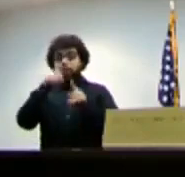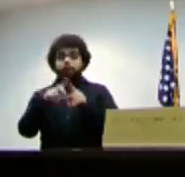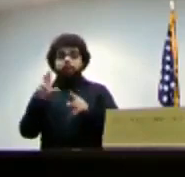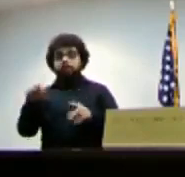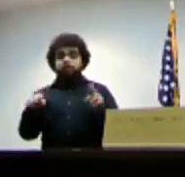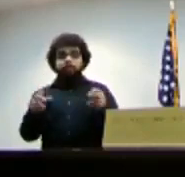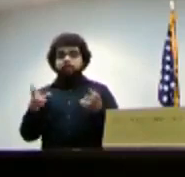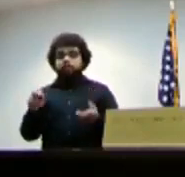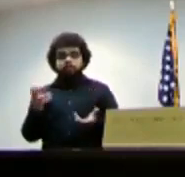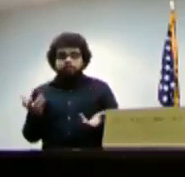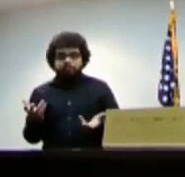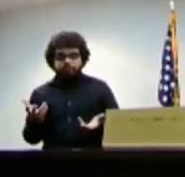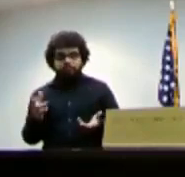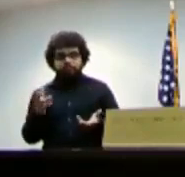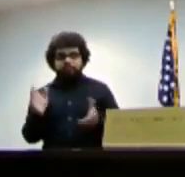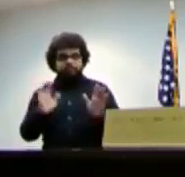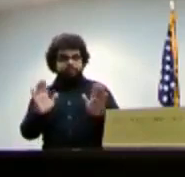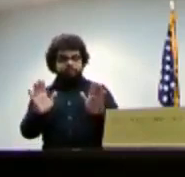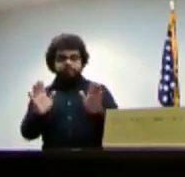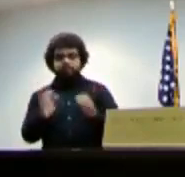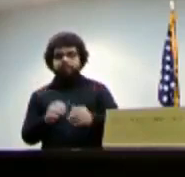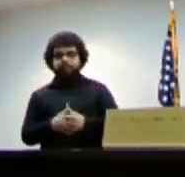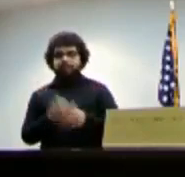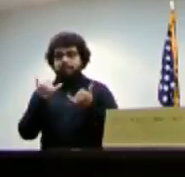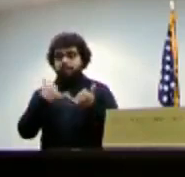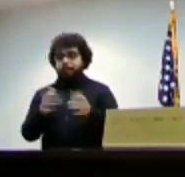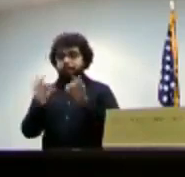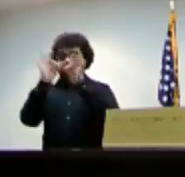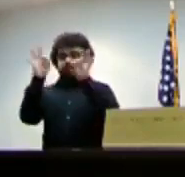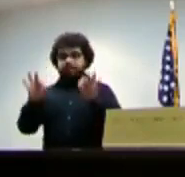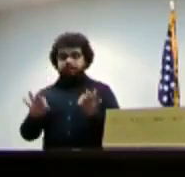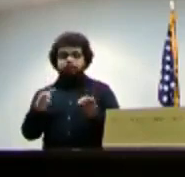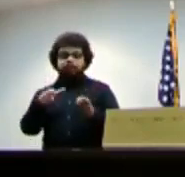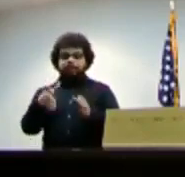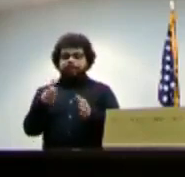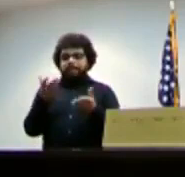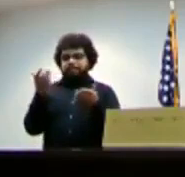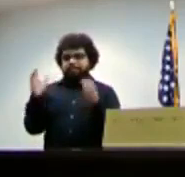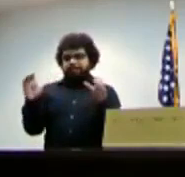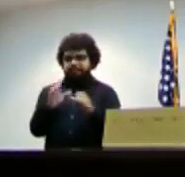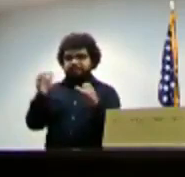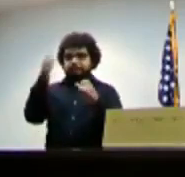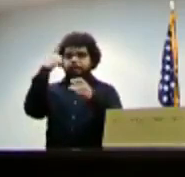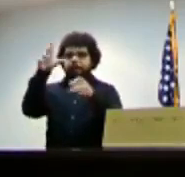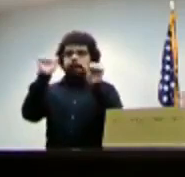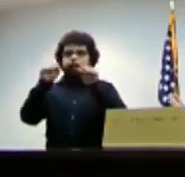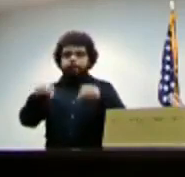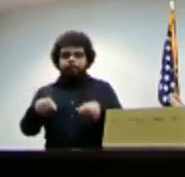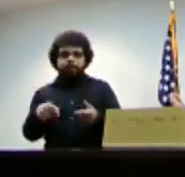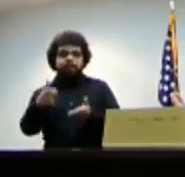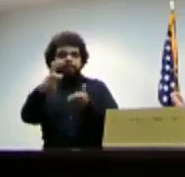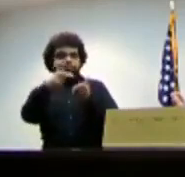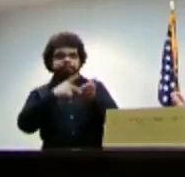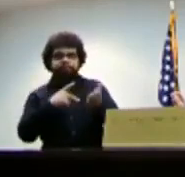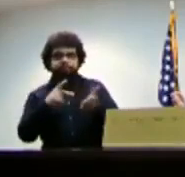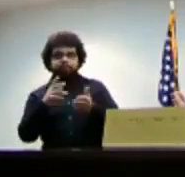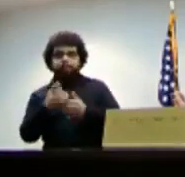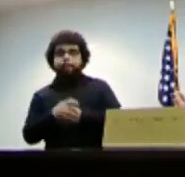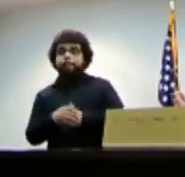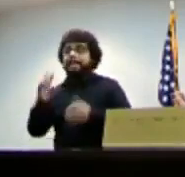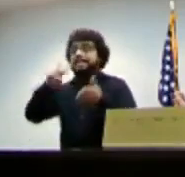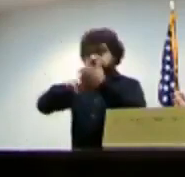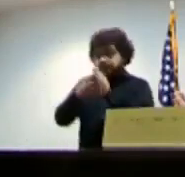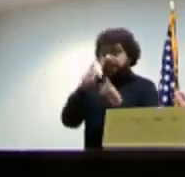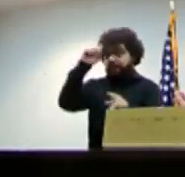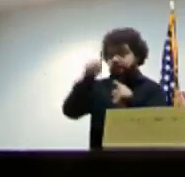estructura tarifaria provee para que se recuperen todos los gastos de combustible. Si está de acuerdo con el aumento. Si todo lo